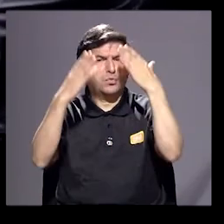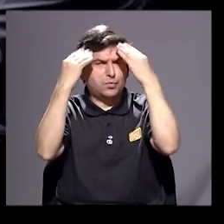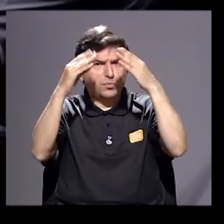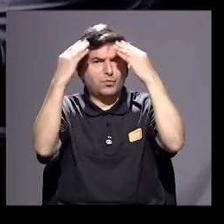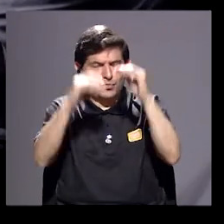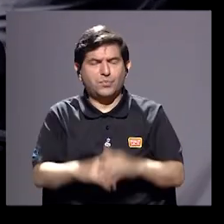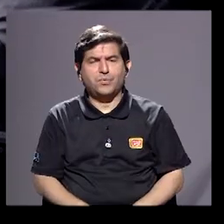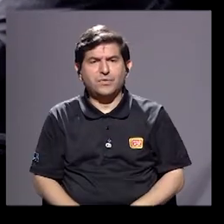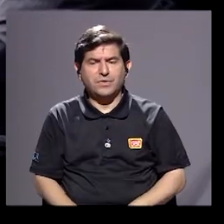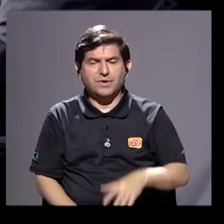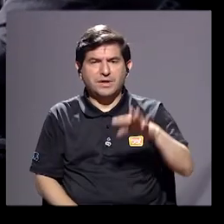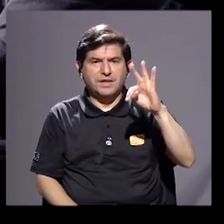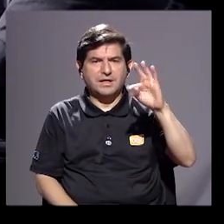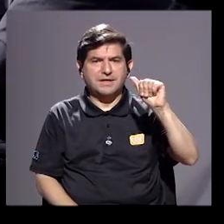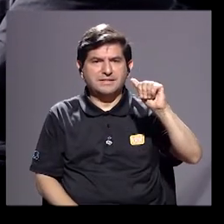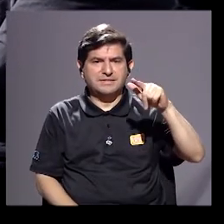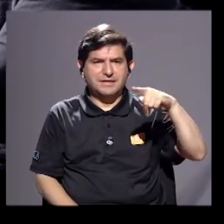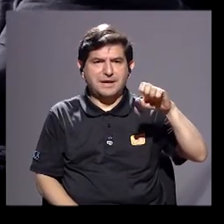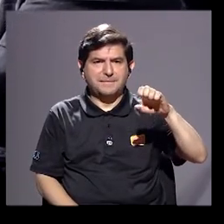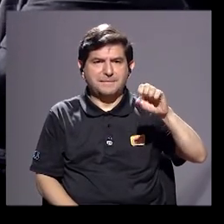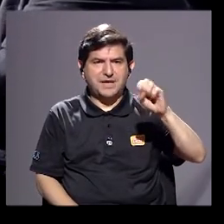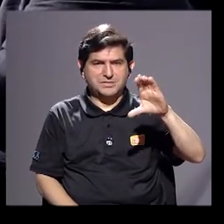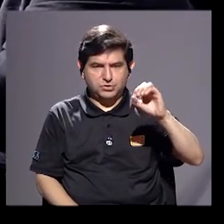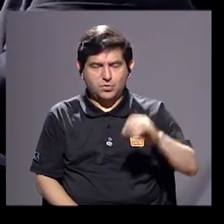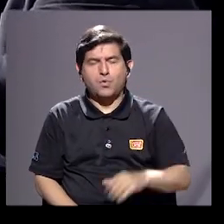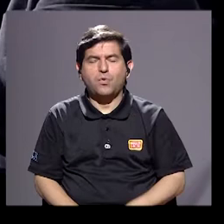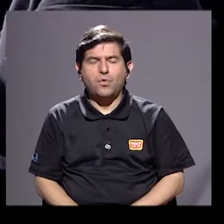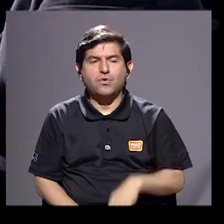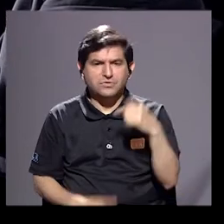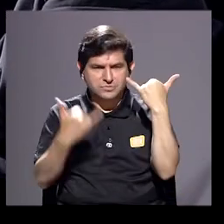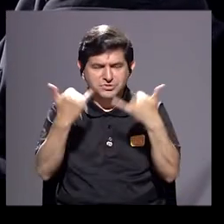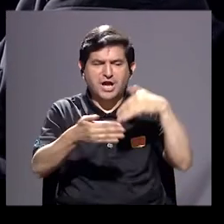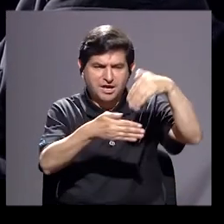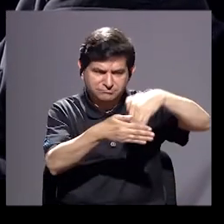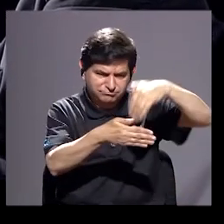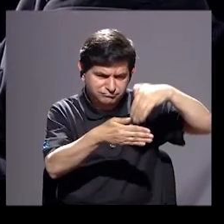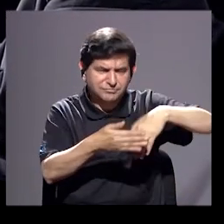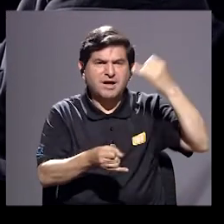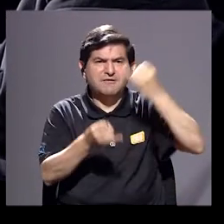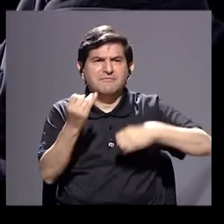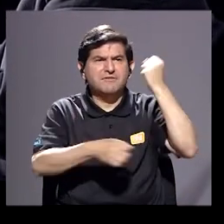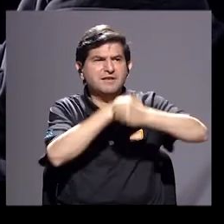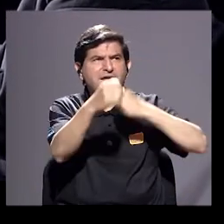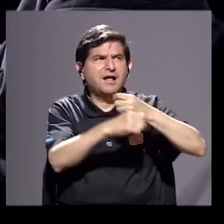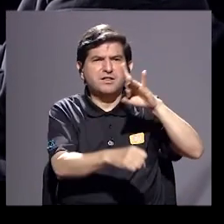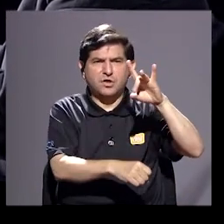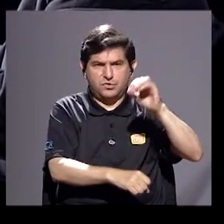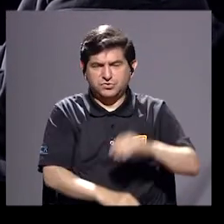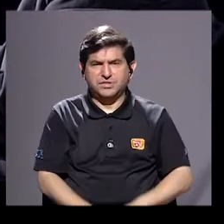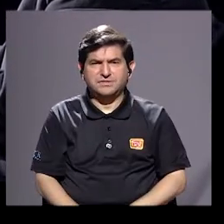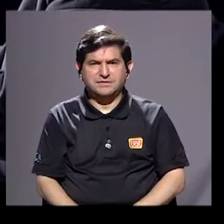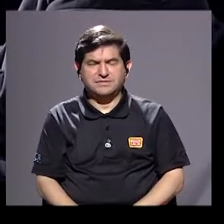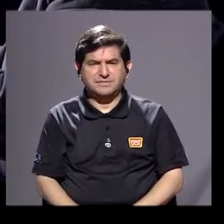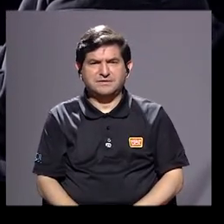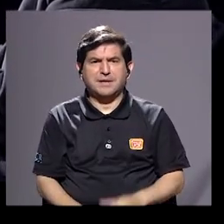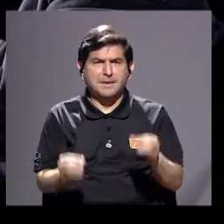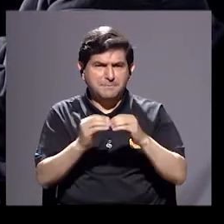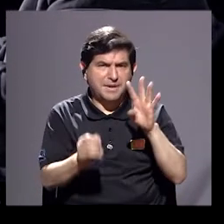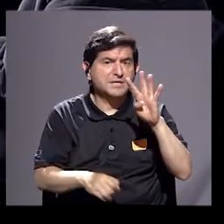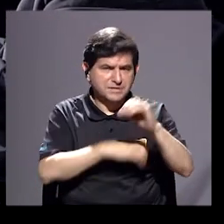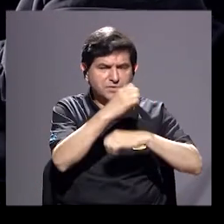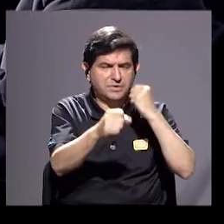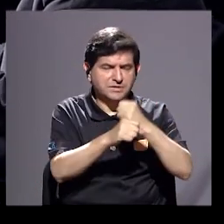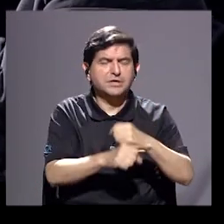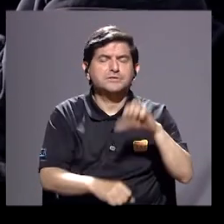el caso de tal vez es el caso de tapasco es un caso documentado desde finales de los 80 de